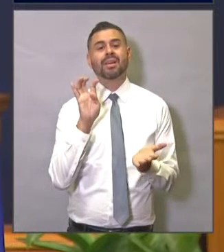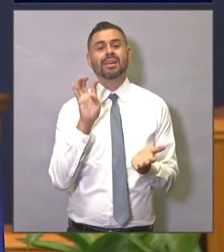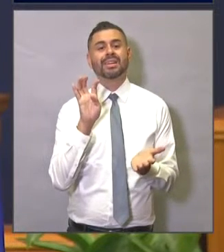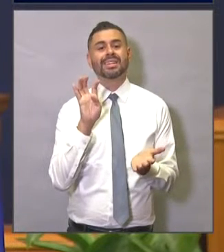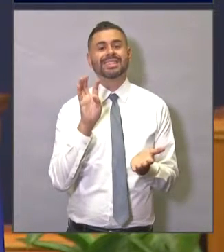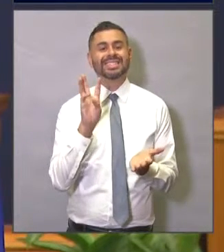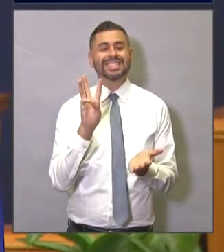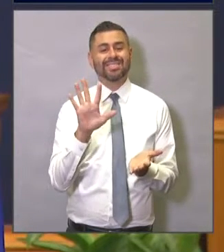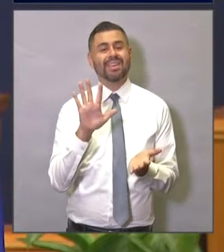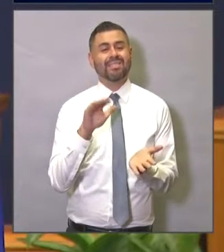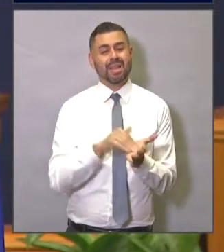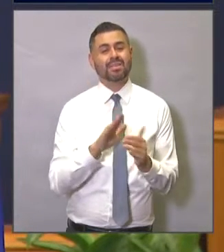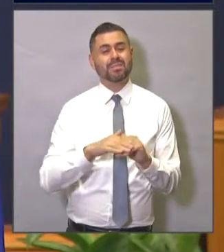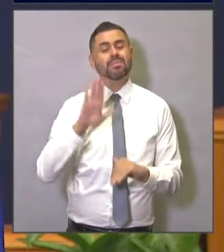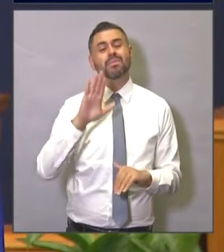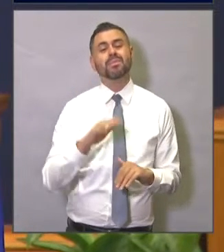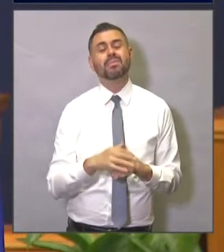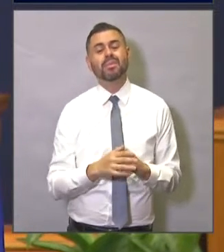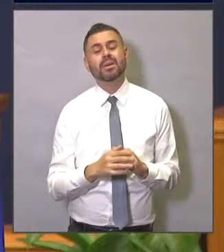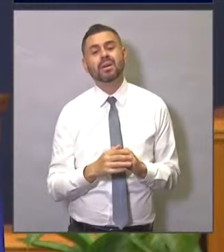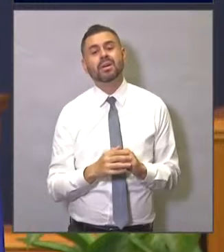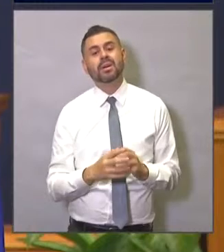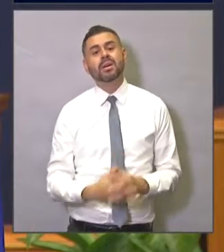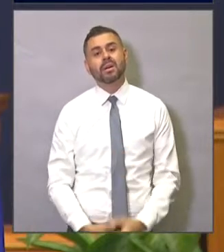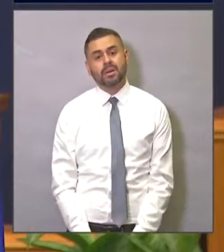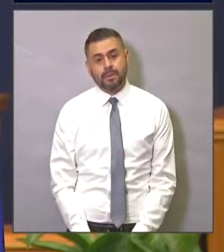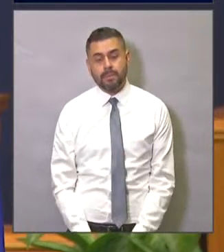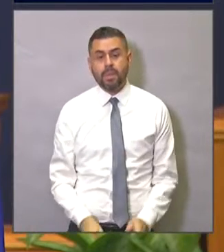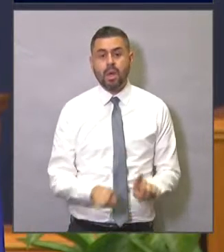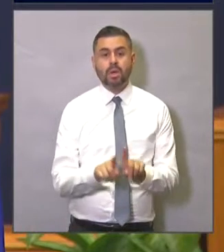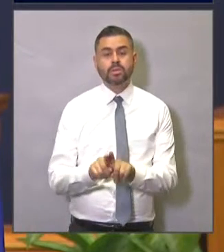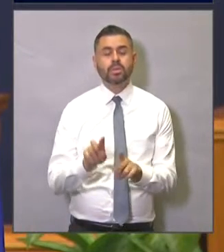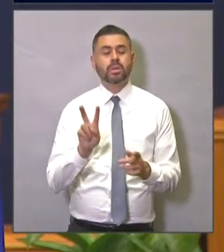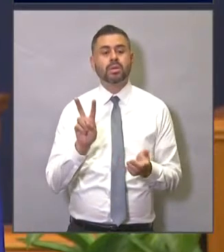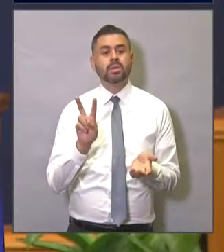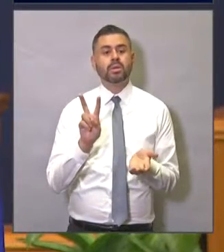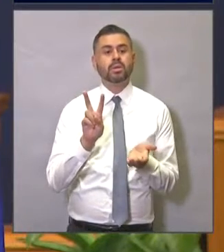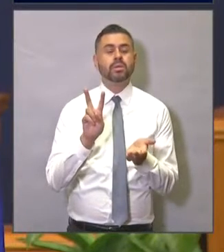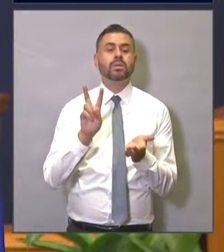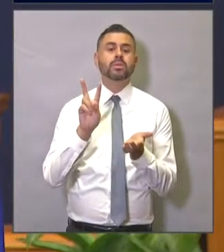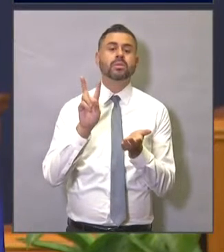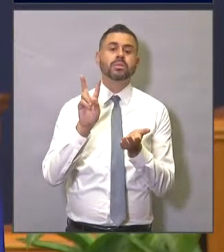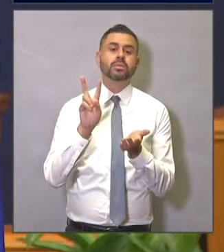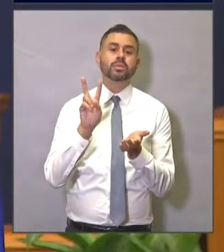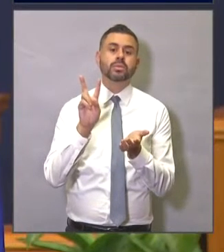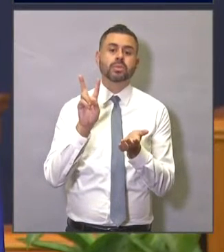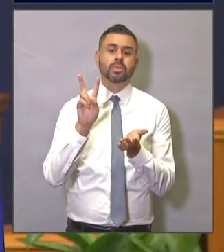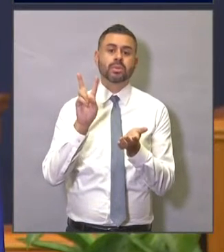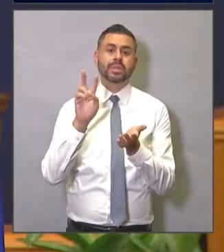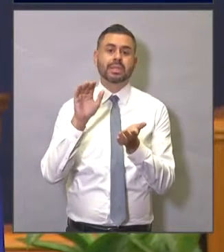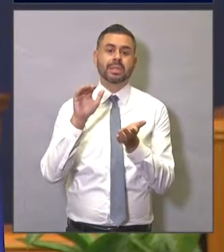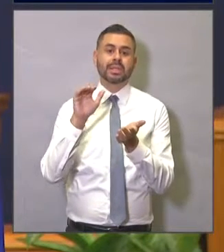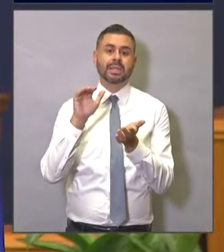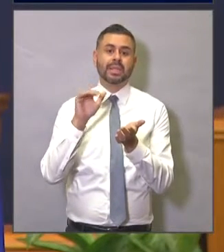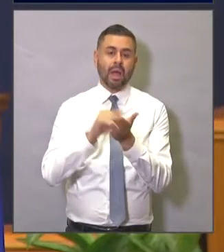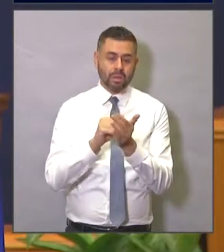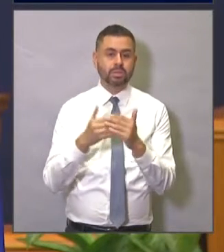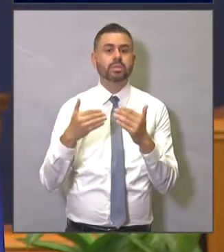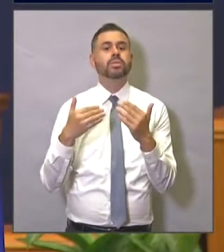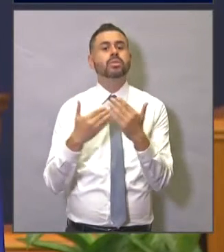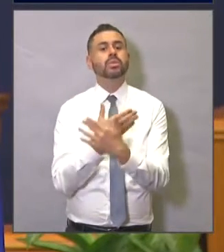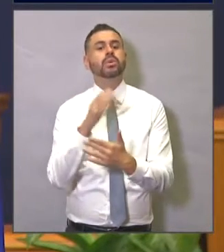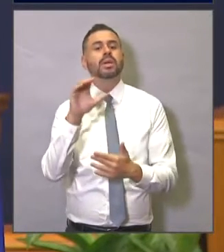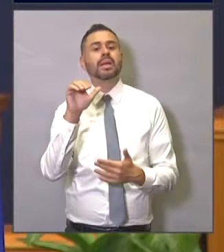475,271. También estamos reportando 2,702 casos confirmados entre personas sin hogar.